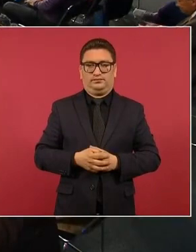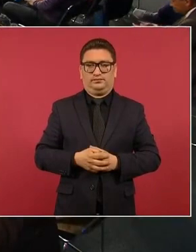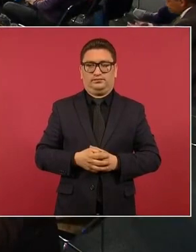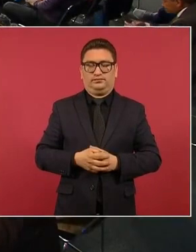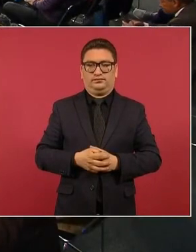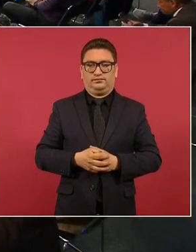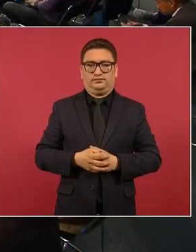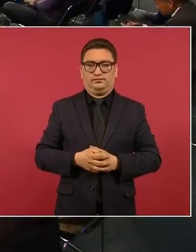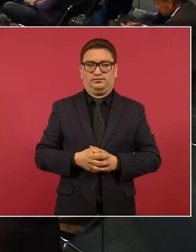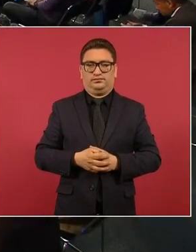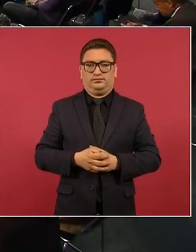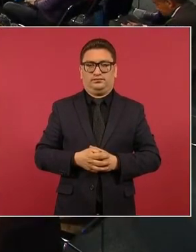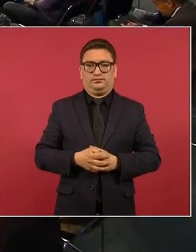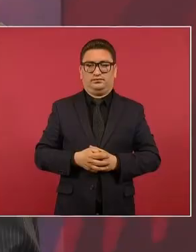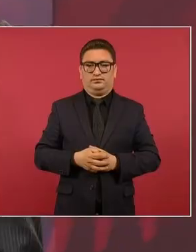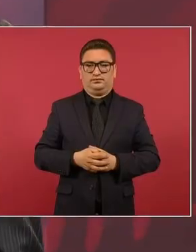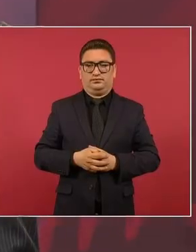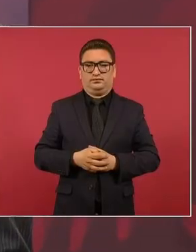para